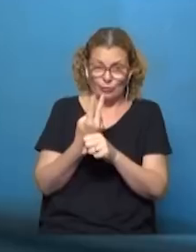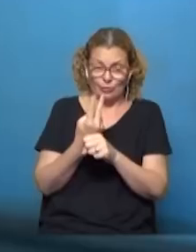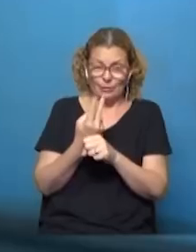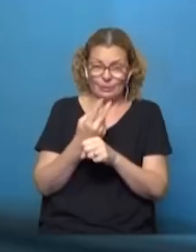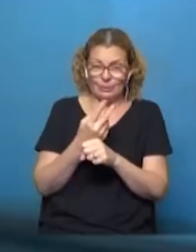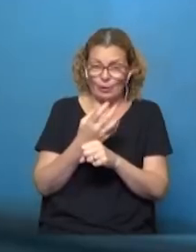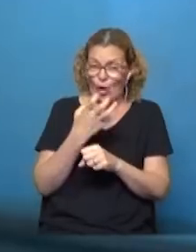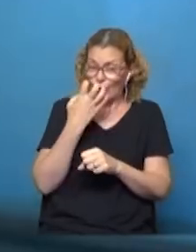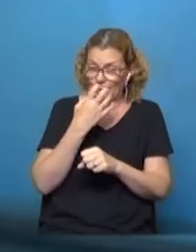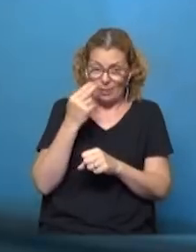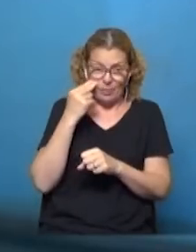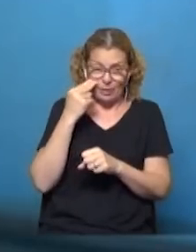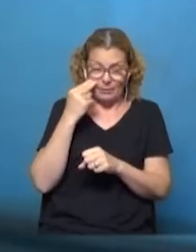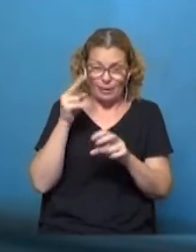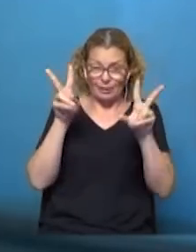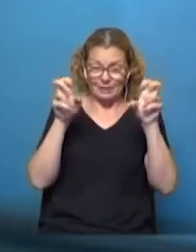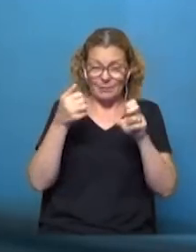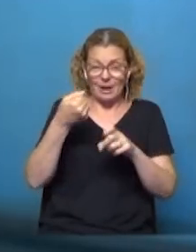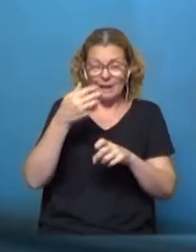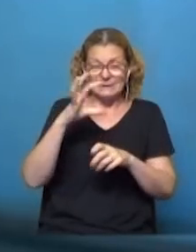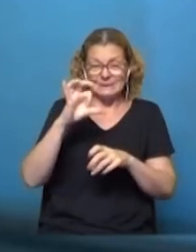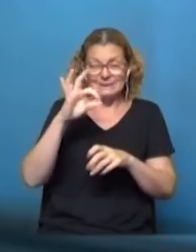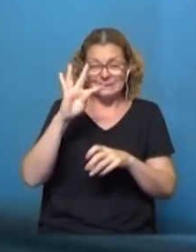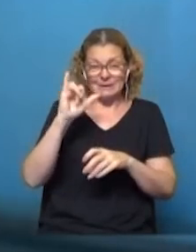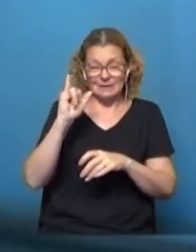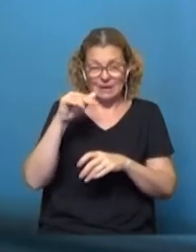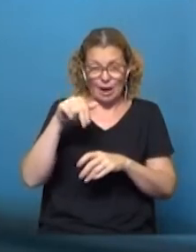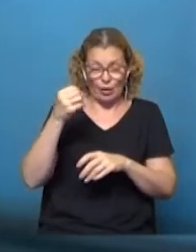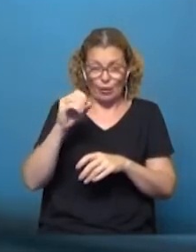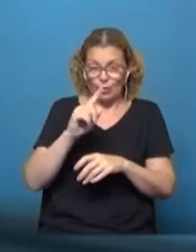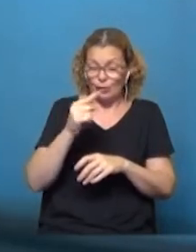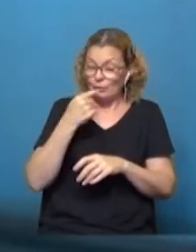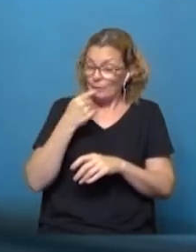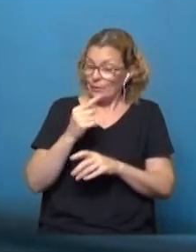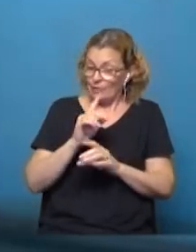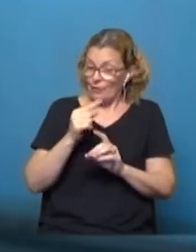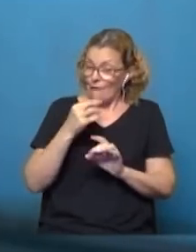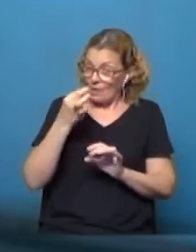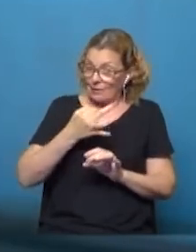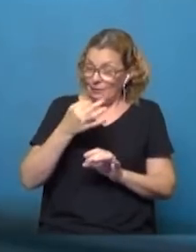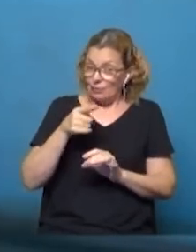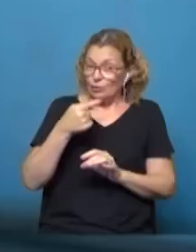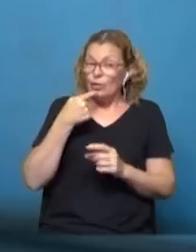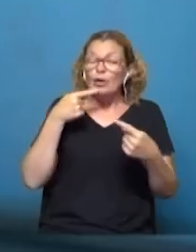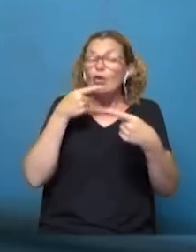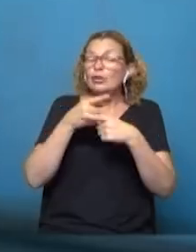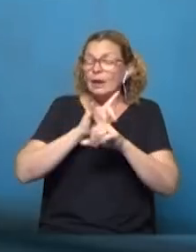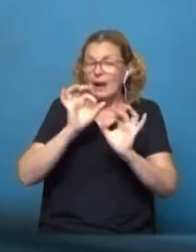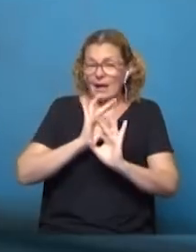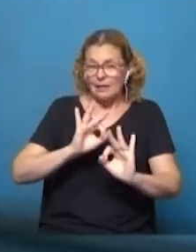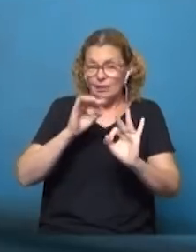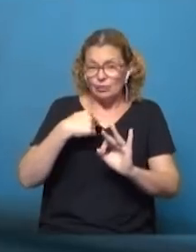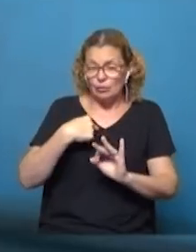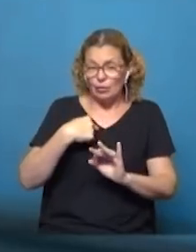Terribles Del tema esteciano que no las estamos manejando suficientemente yo no critico a nadie Yo